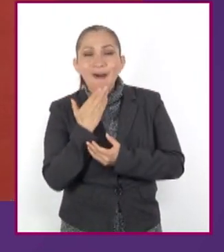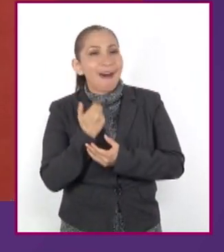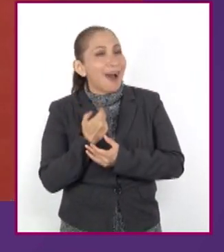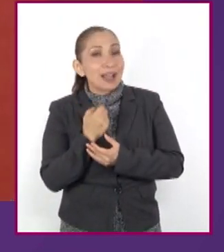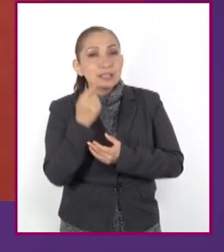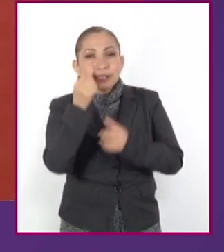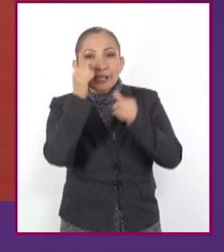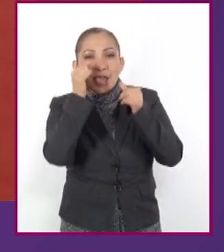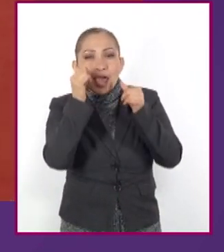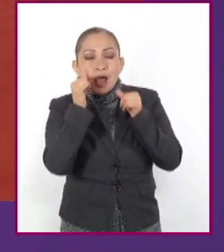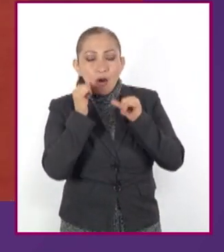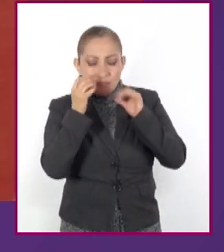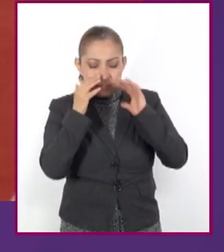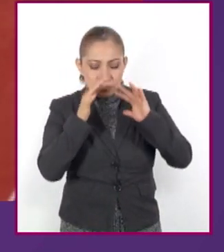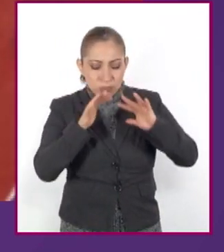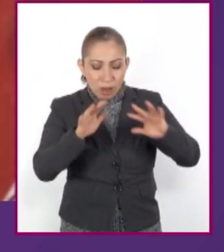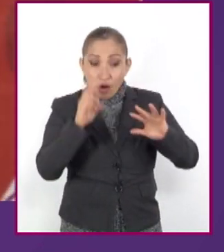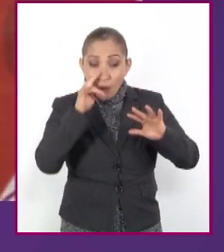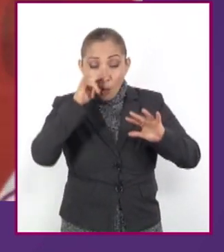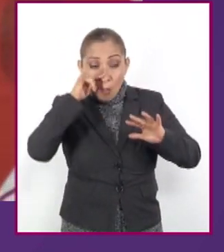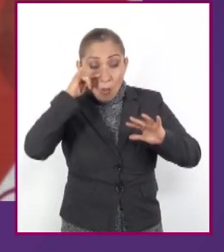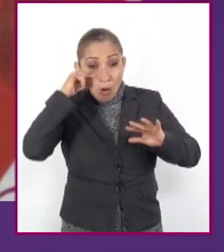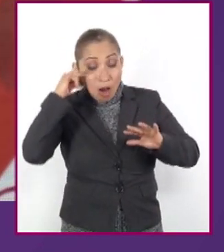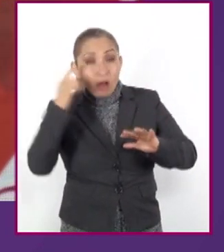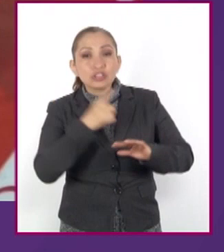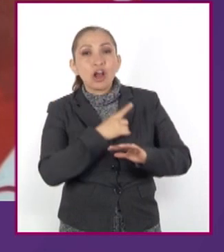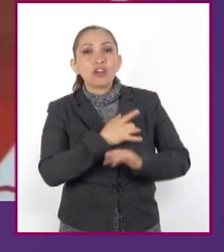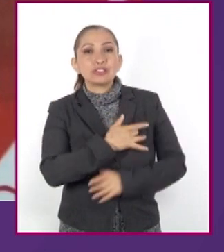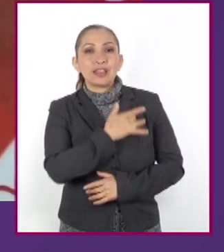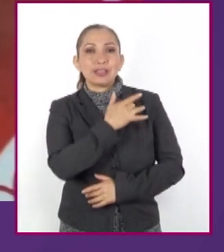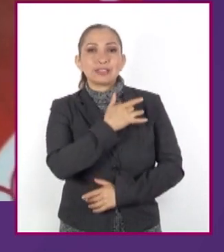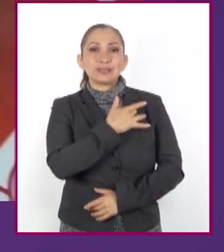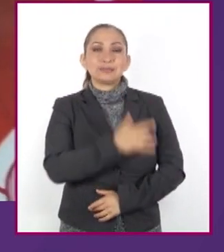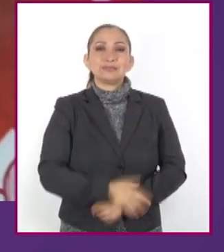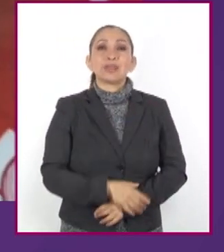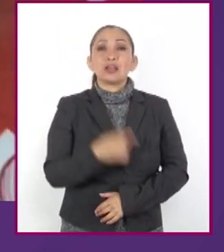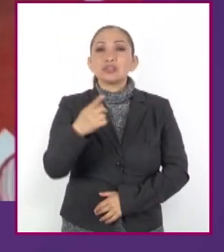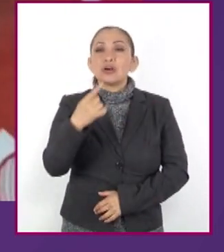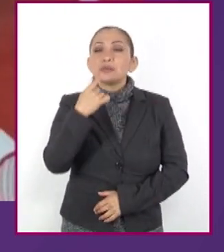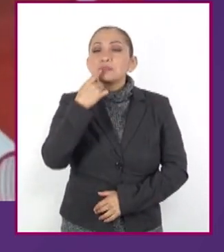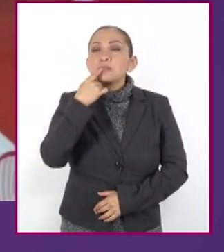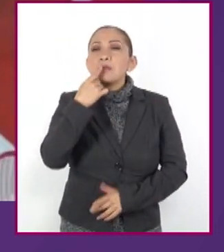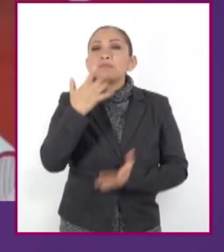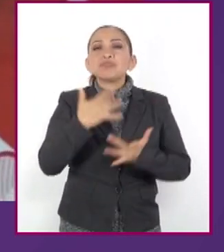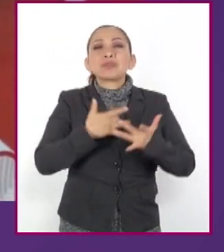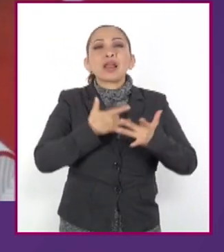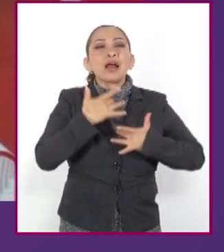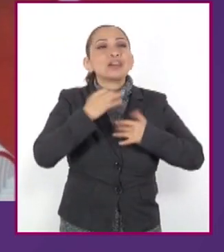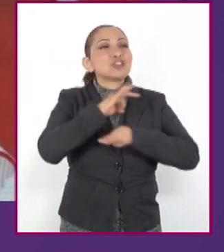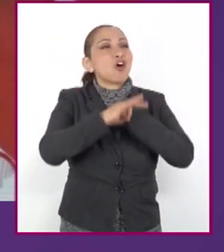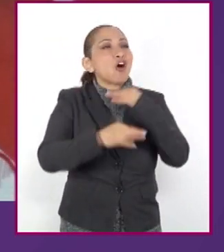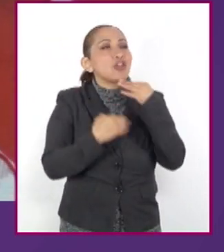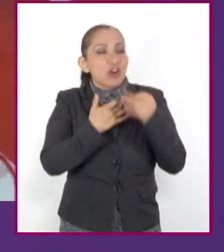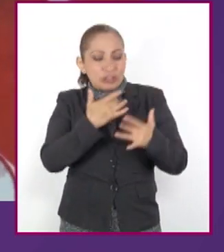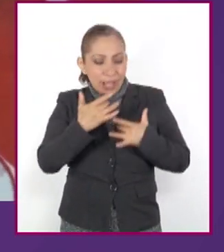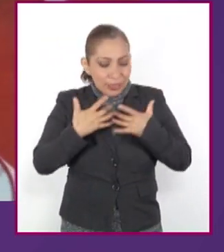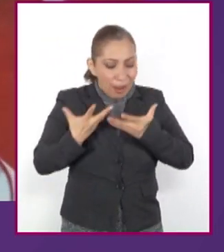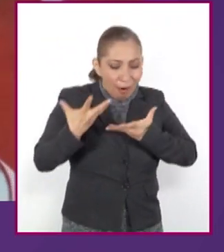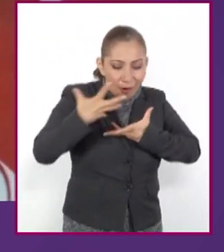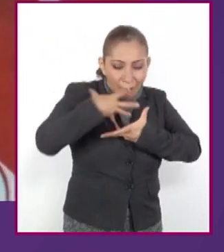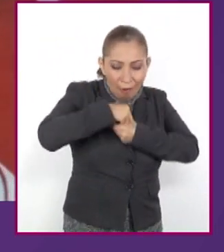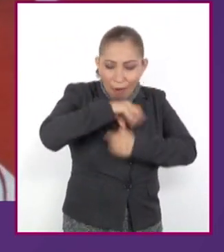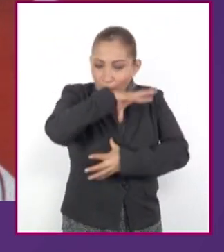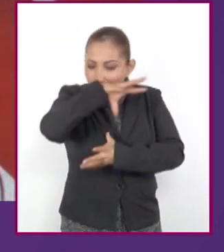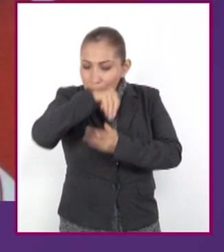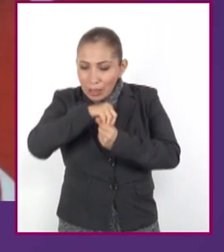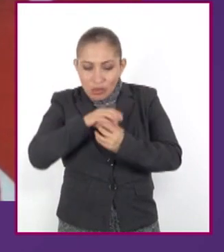es ciego, es decir, no se ve, solo se siente. Su sabor es el sazón de todos los sentimientos y sensaciones